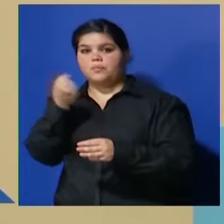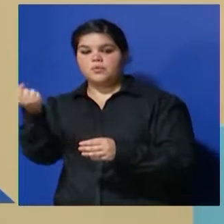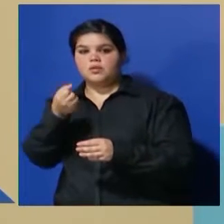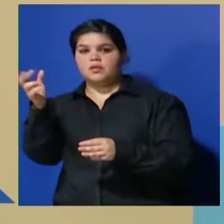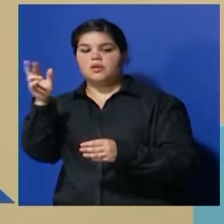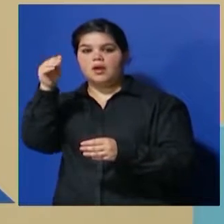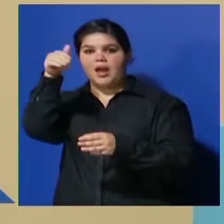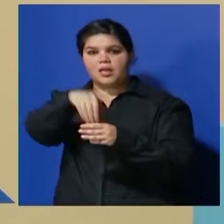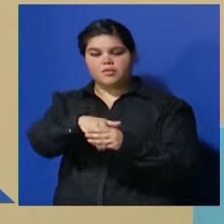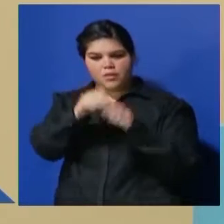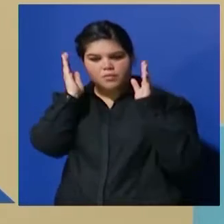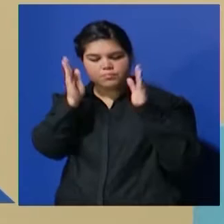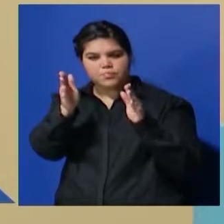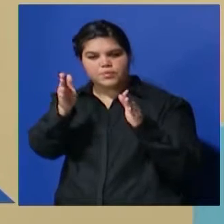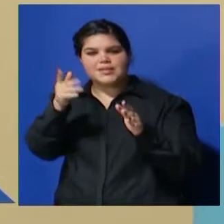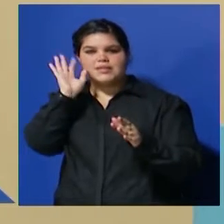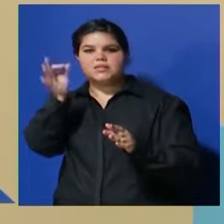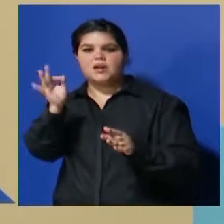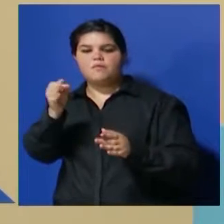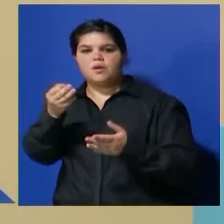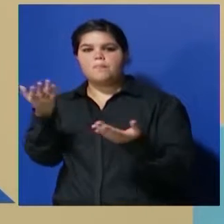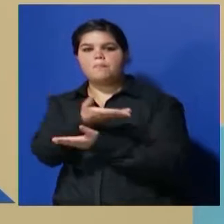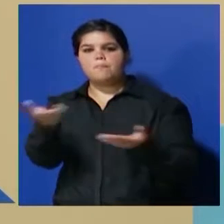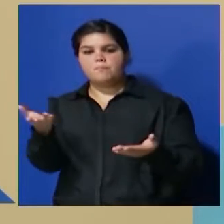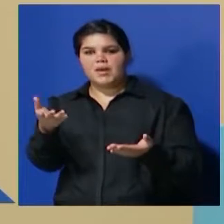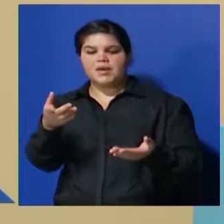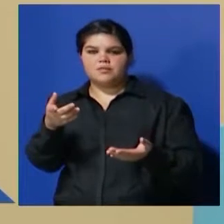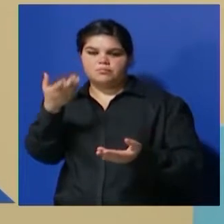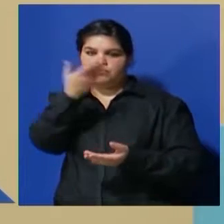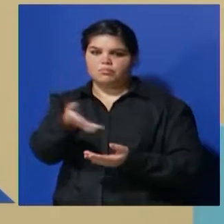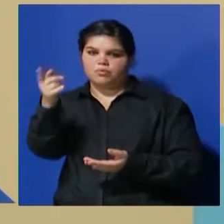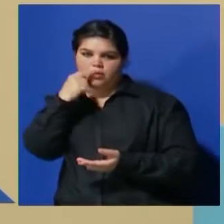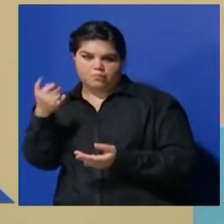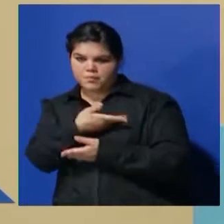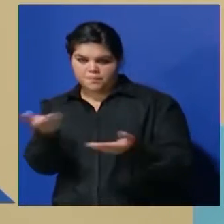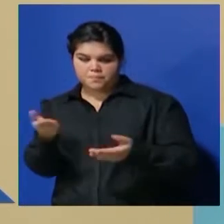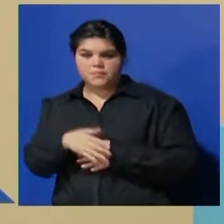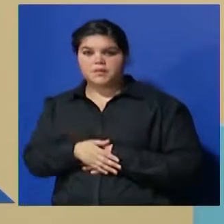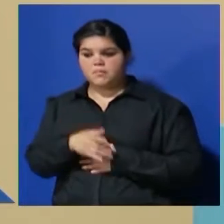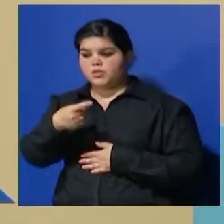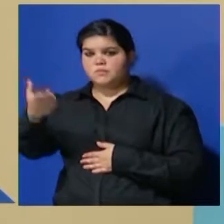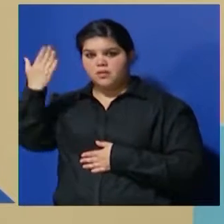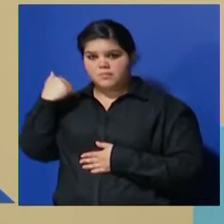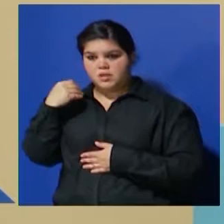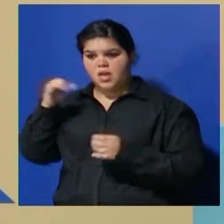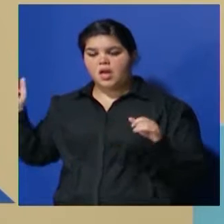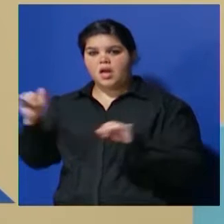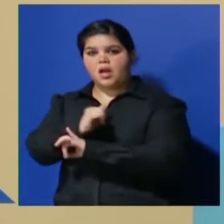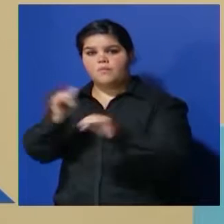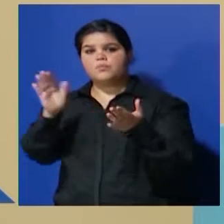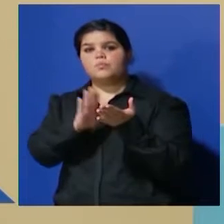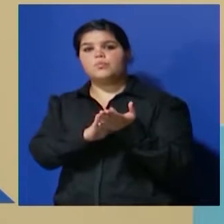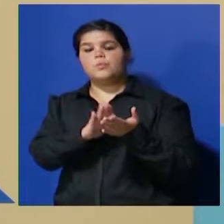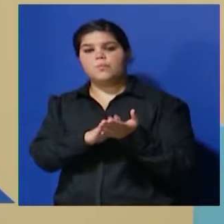de género, pero esta semana o la semana pasada también, o casi contemporáneamente, el